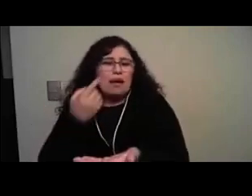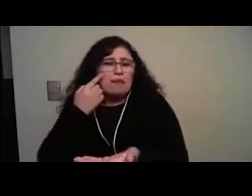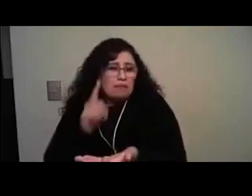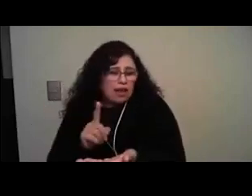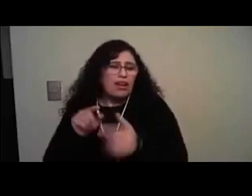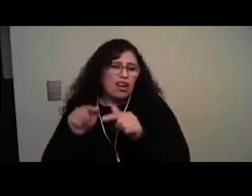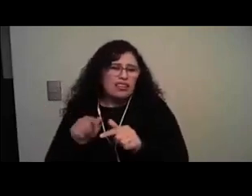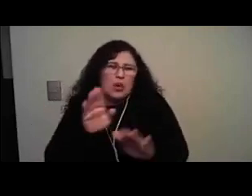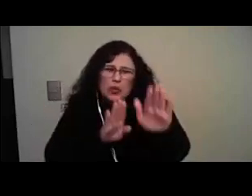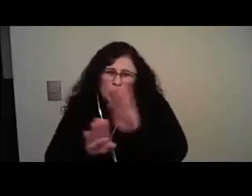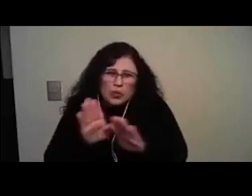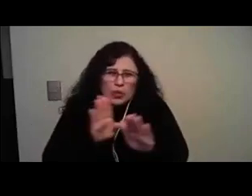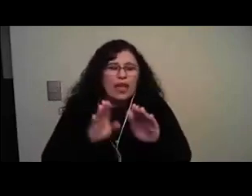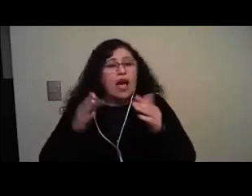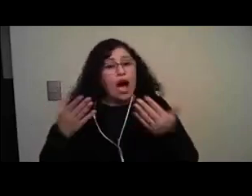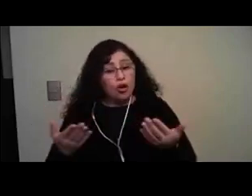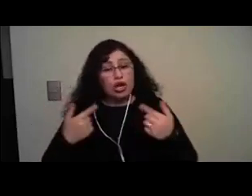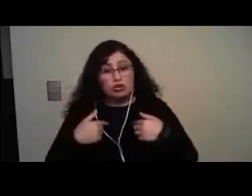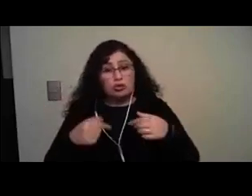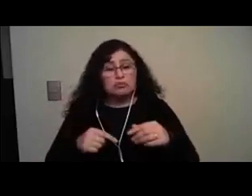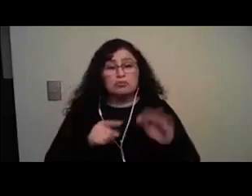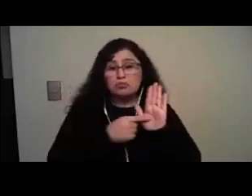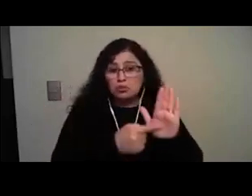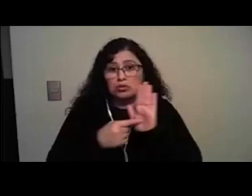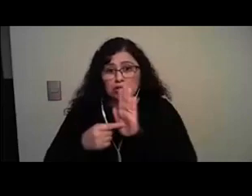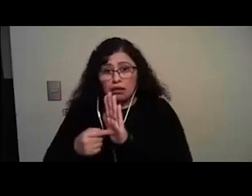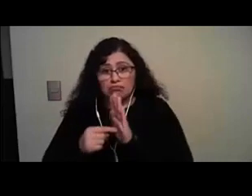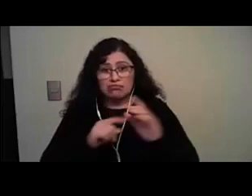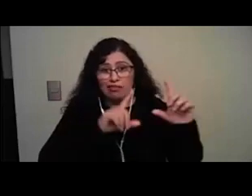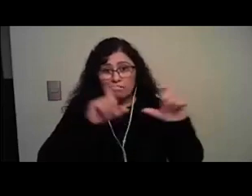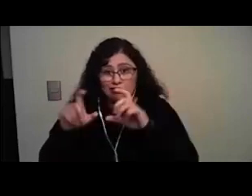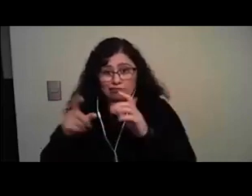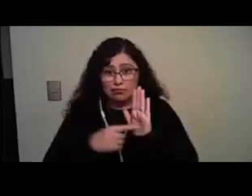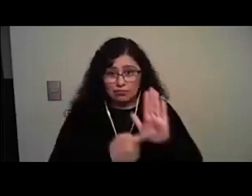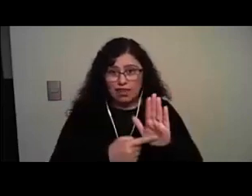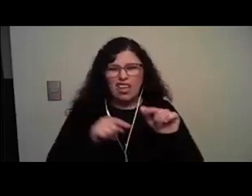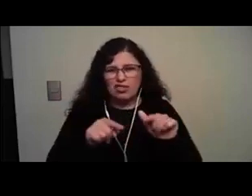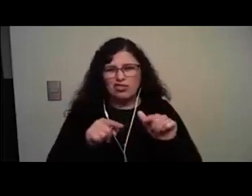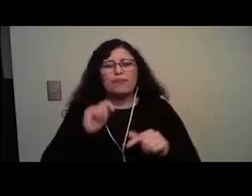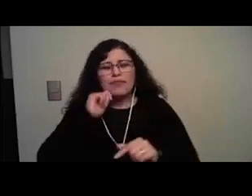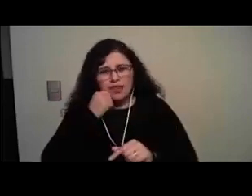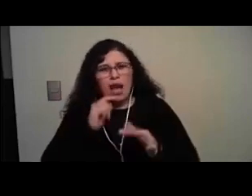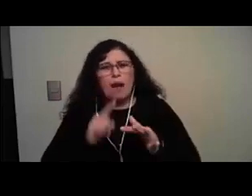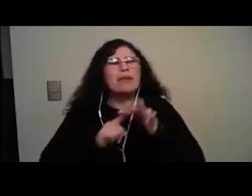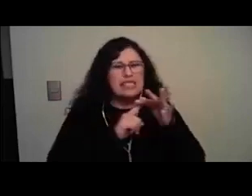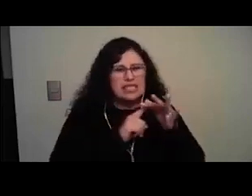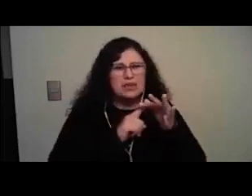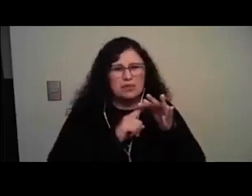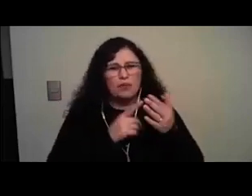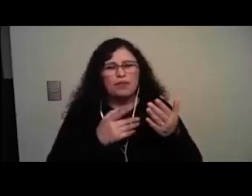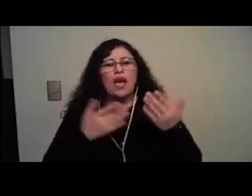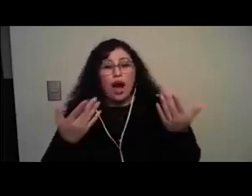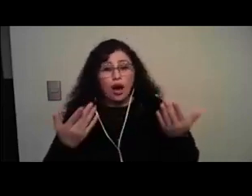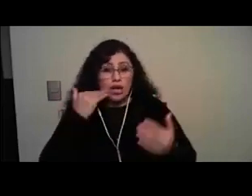supuesto estos principios que yo les acabo de presentar aplican básicamente como para población adulta, pero a veces hay niños que ya tienen